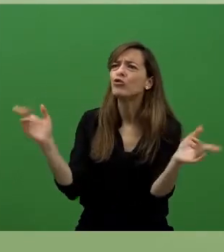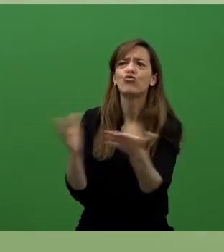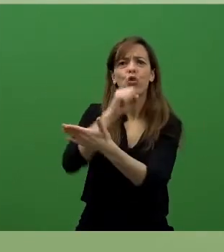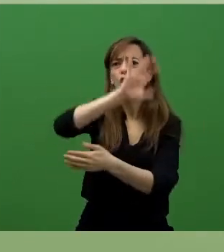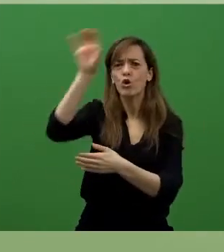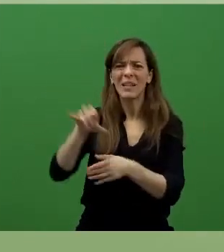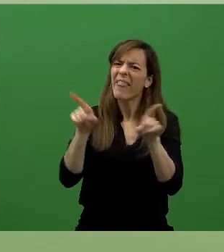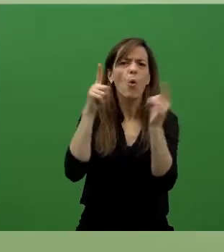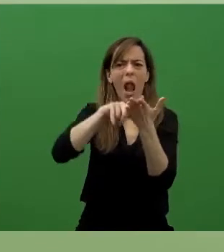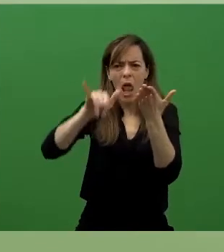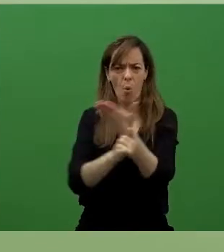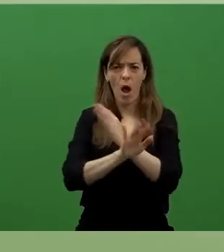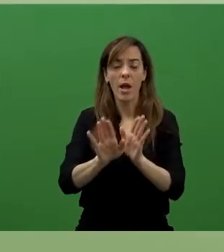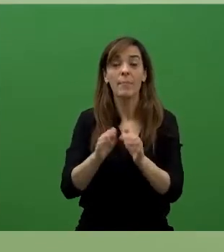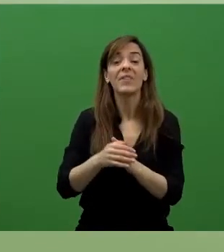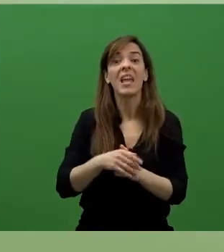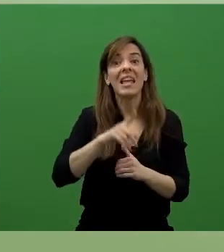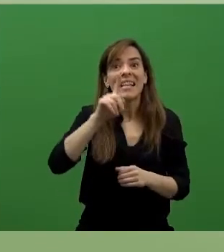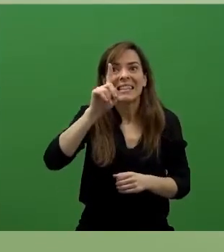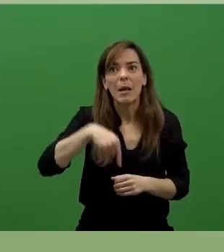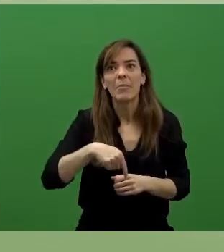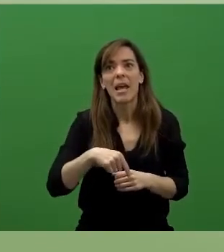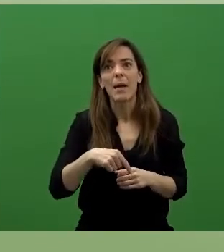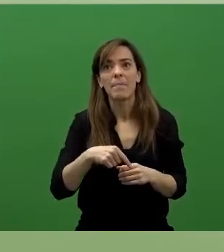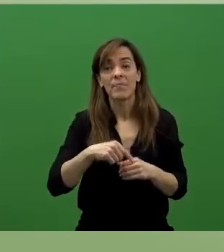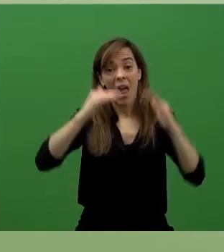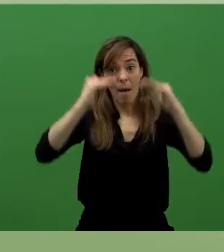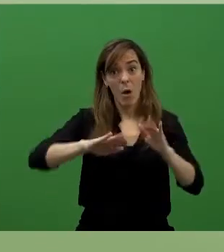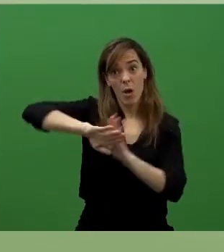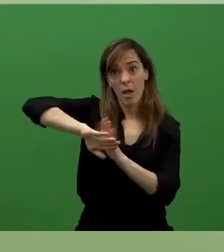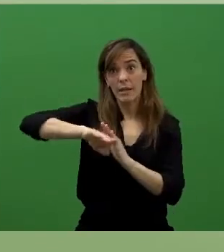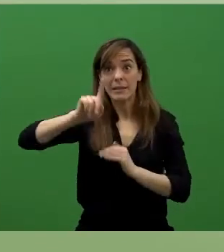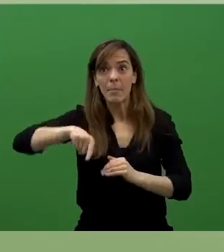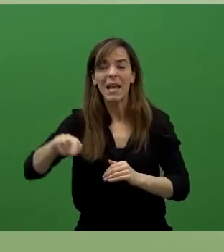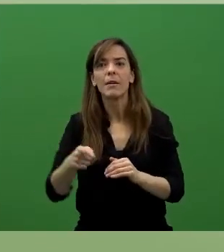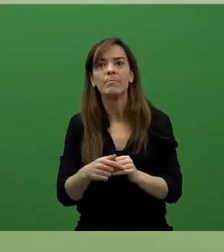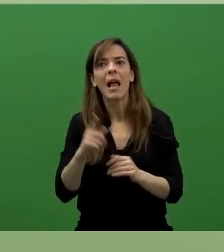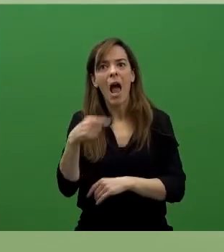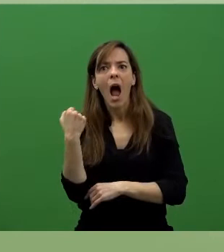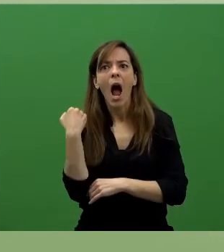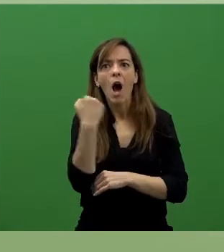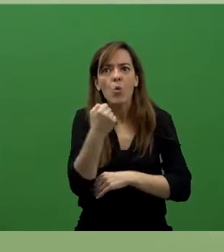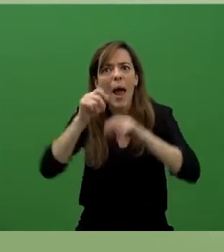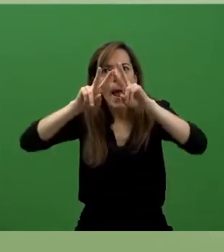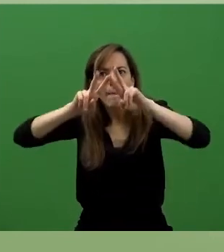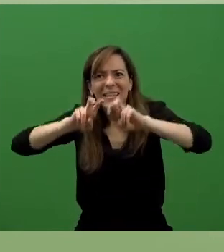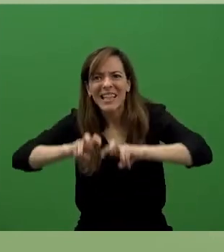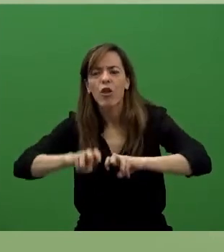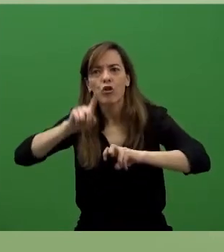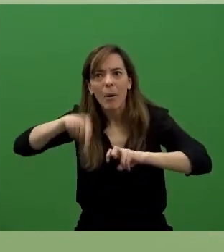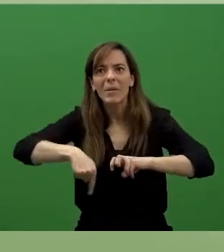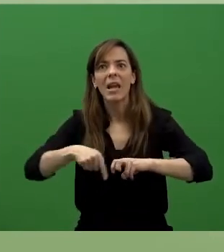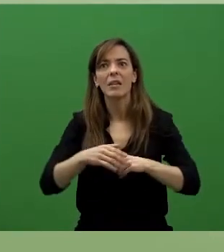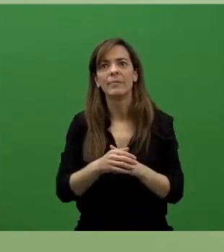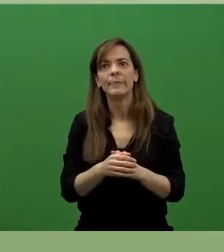que utilicemos. Tenemos infraestructuras aquí más ya abajo a la derecha que dan soporte a la investigación y la clínica translacional,